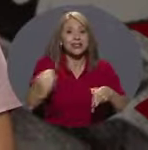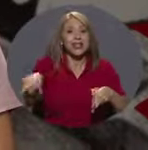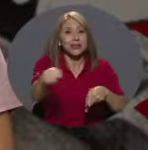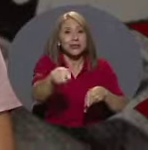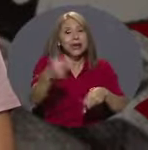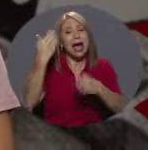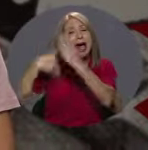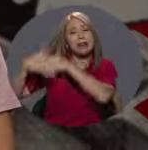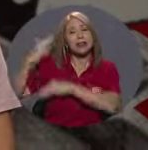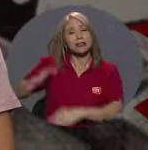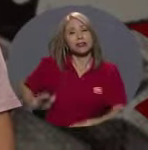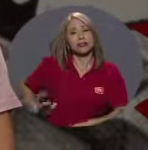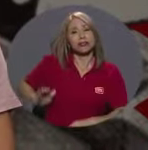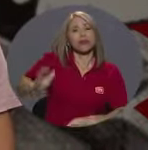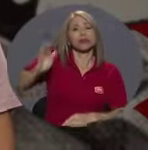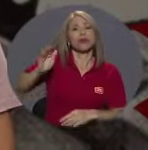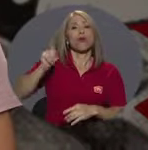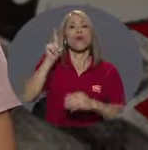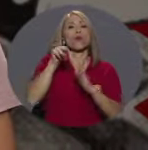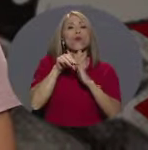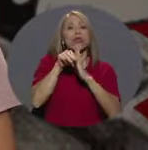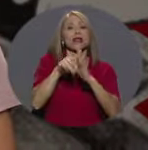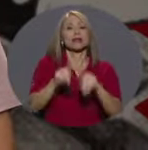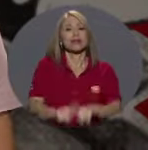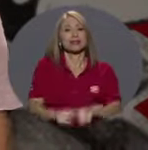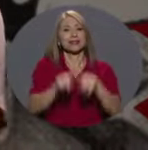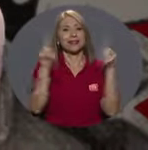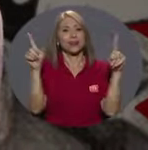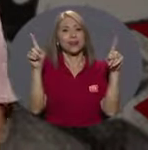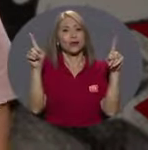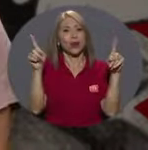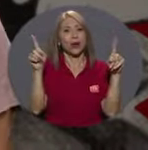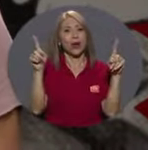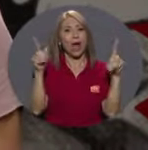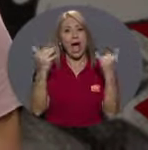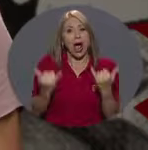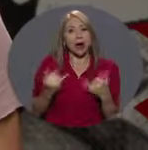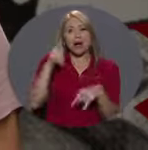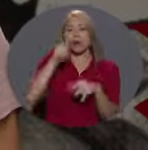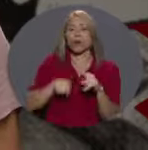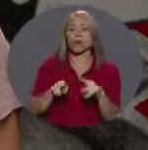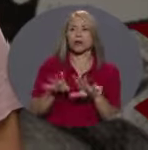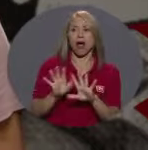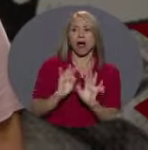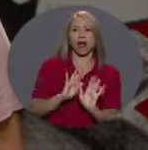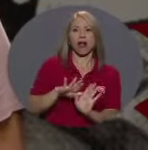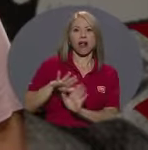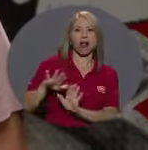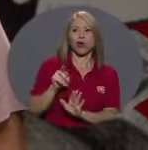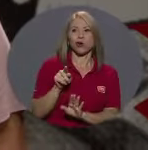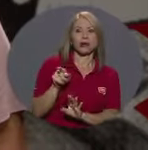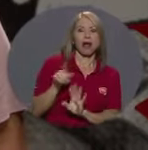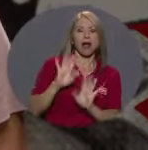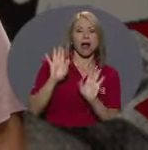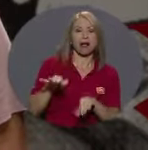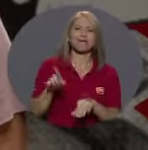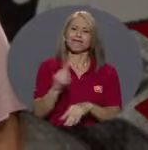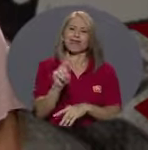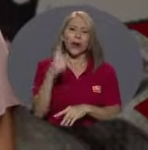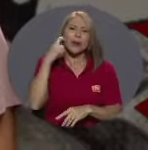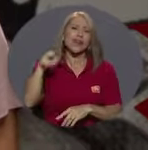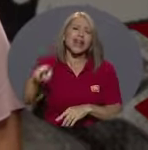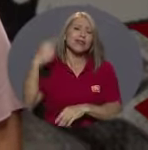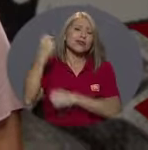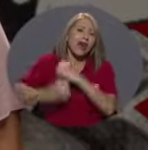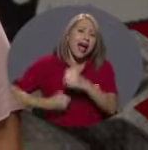crecieron en un paradigma distinto. Claro. Y no por eso tampoco los vamos a hacer a un lado o señalarlos, ¿verdad? Porque realmente